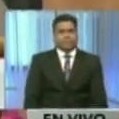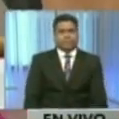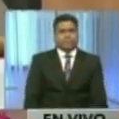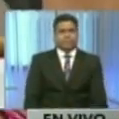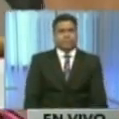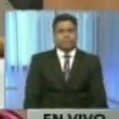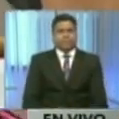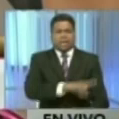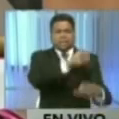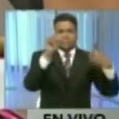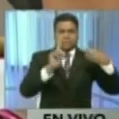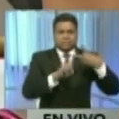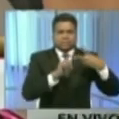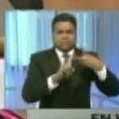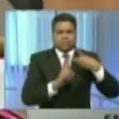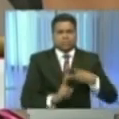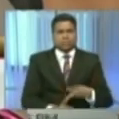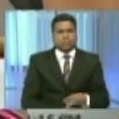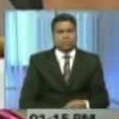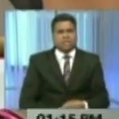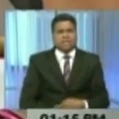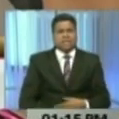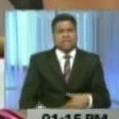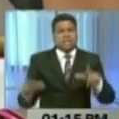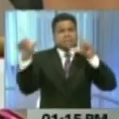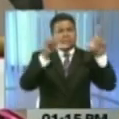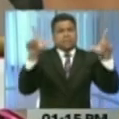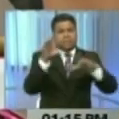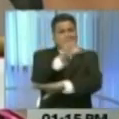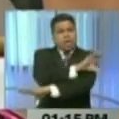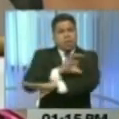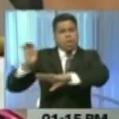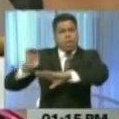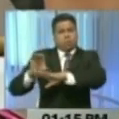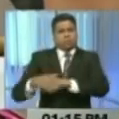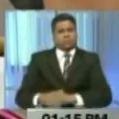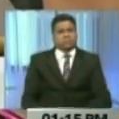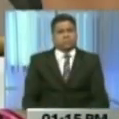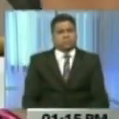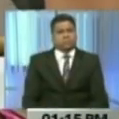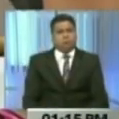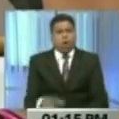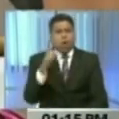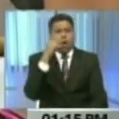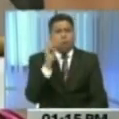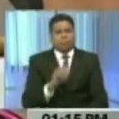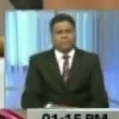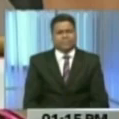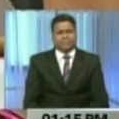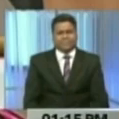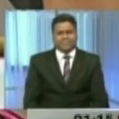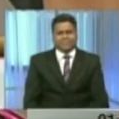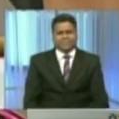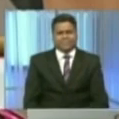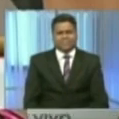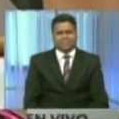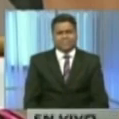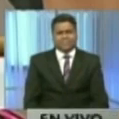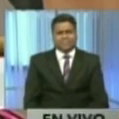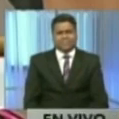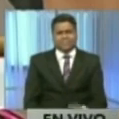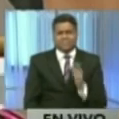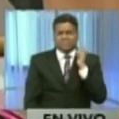En segundo lugar, por TV Ecuador, Abraham Verduga. Canciller, gracias por este tiempo. De Ecuador TV venimos.